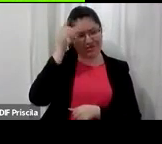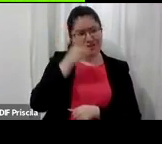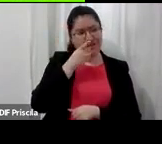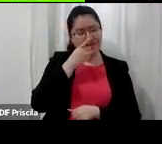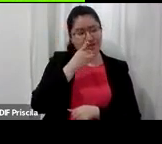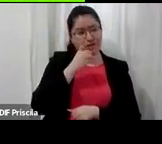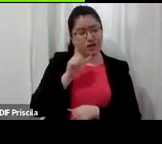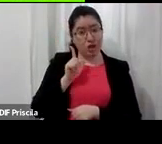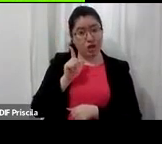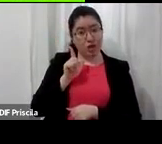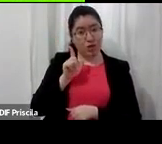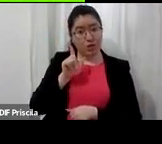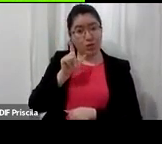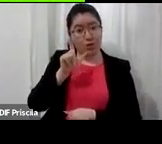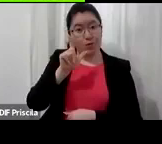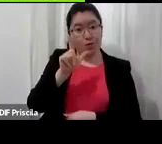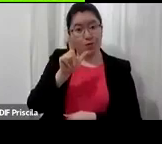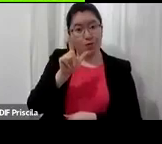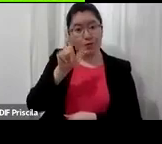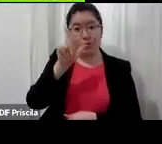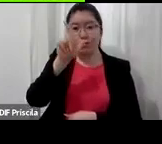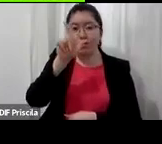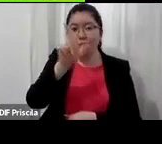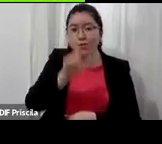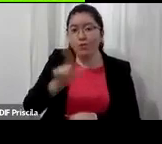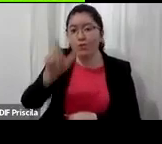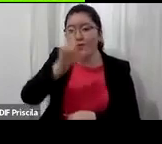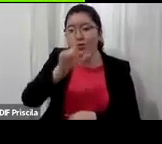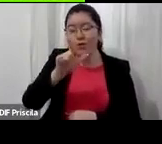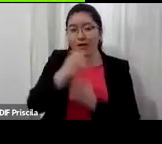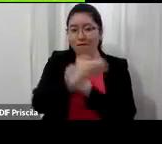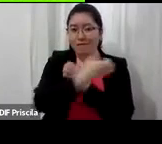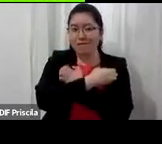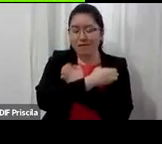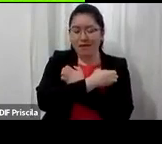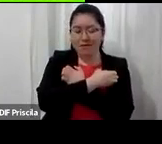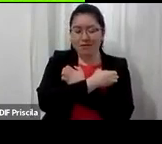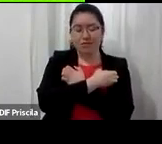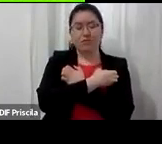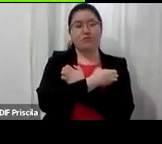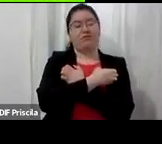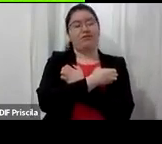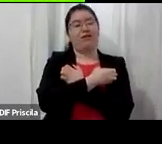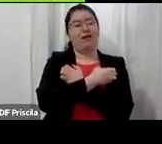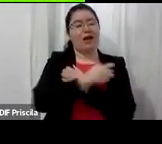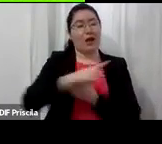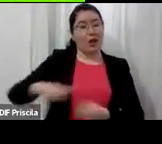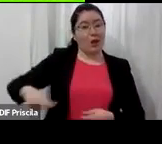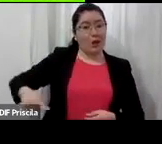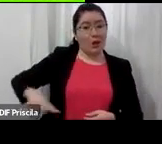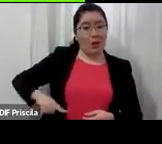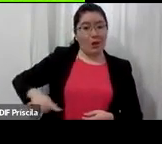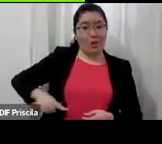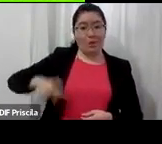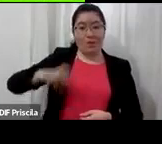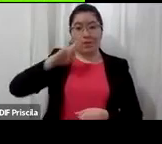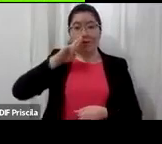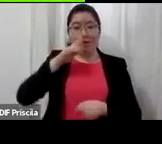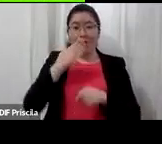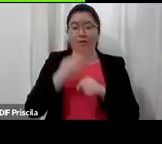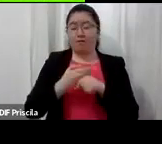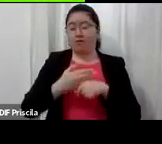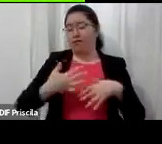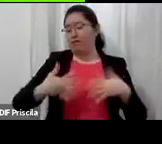Educación, y creo que, bueno, para empezar, el gobierno tiene una responsabilidad gigante y que aparte estamos en